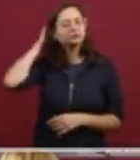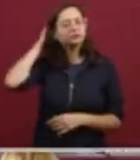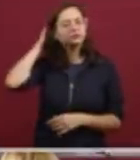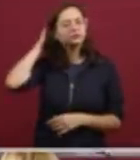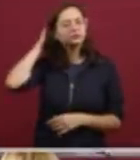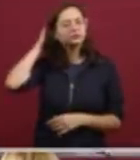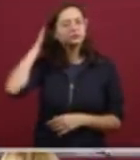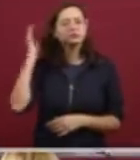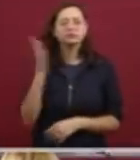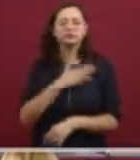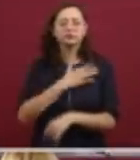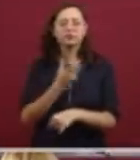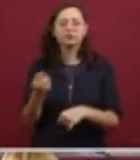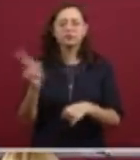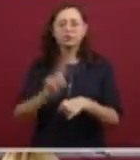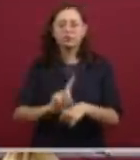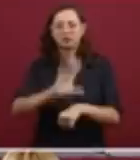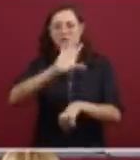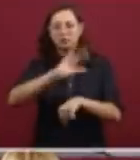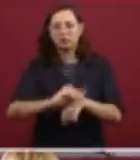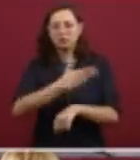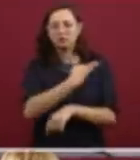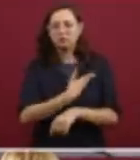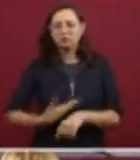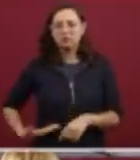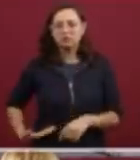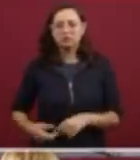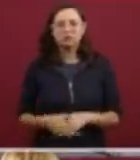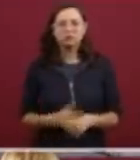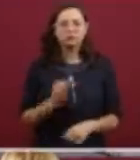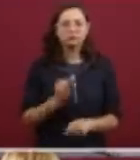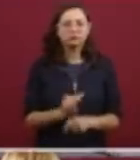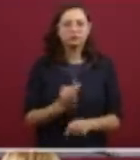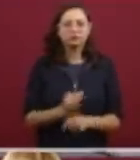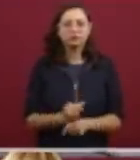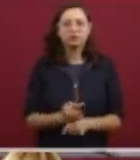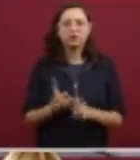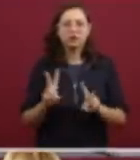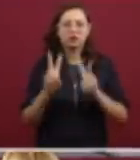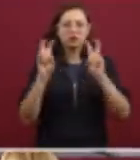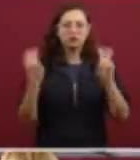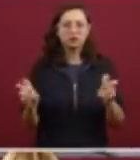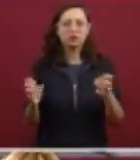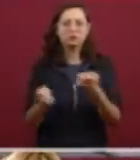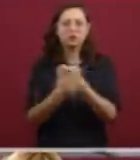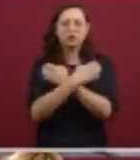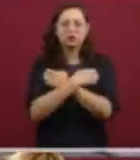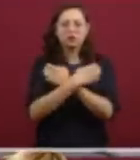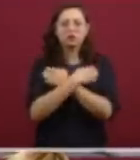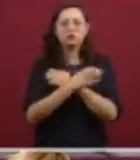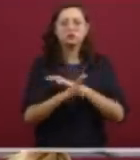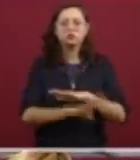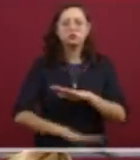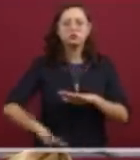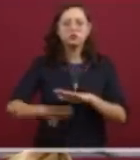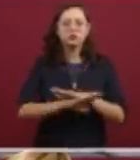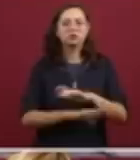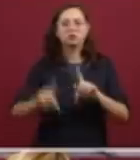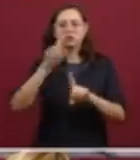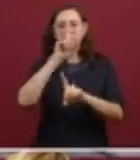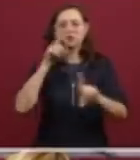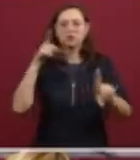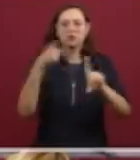Muy buenos días, con permiso, señor presidente. En este momento, en educación básica, tenemos una meta